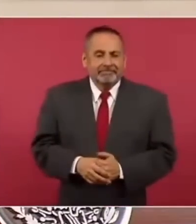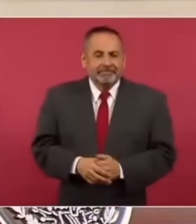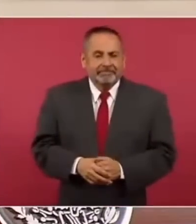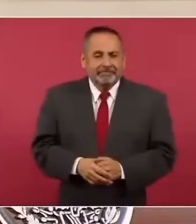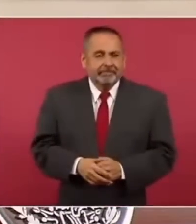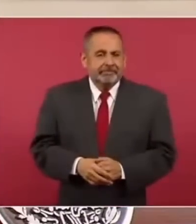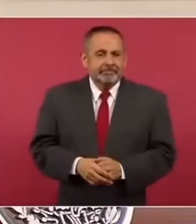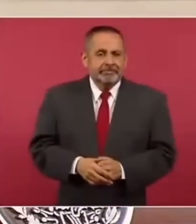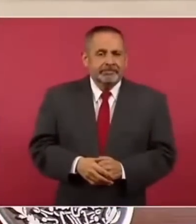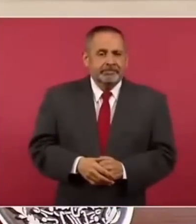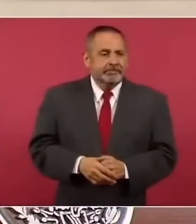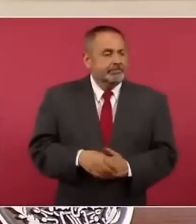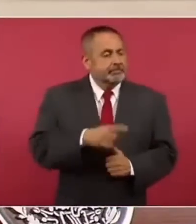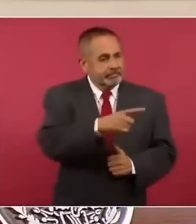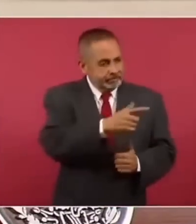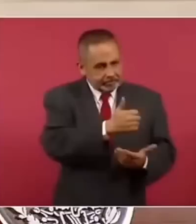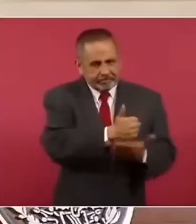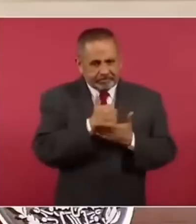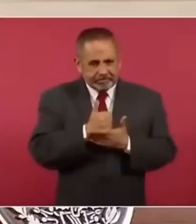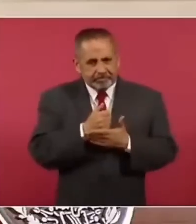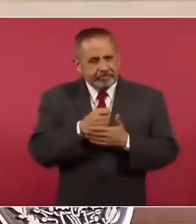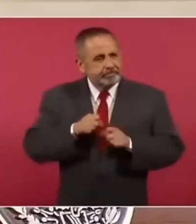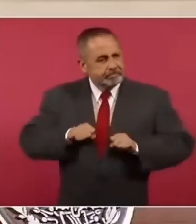que contribuya